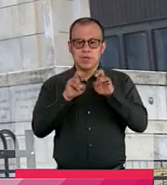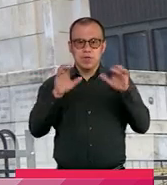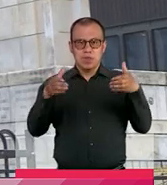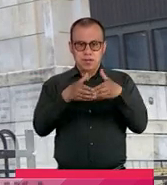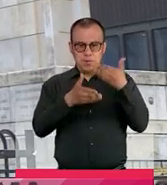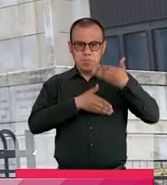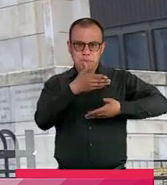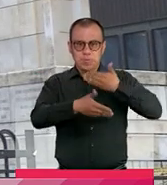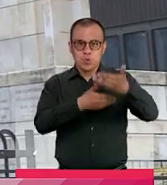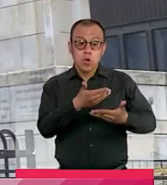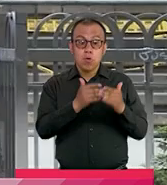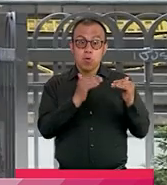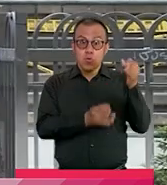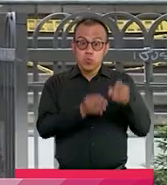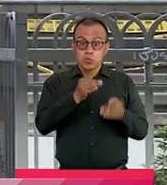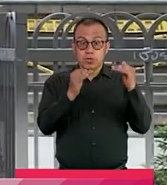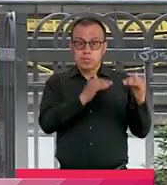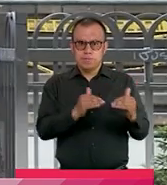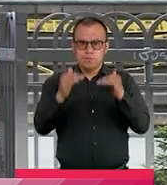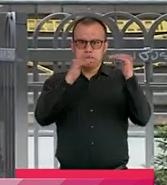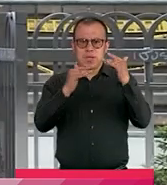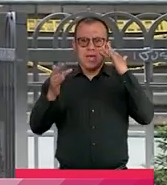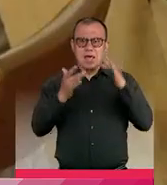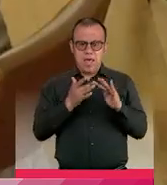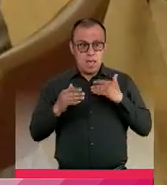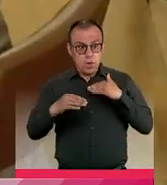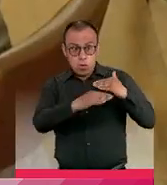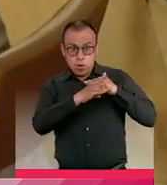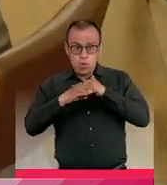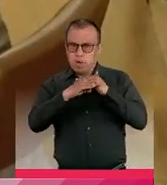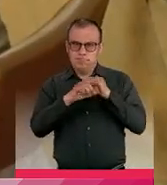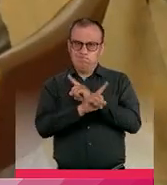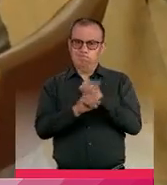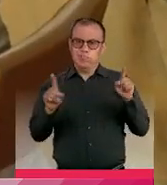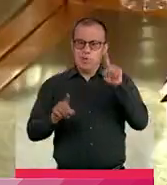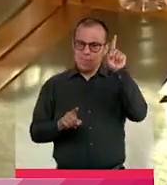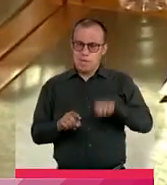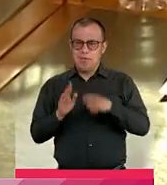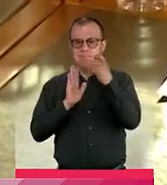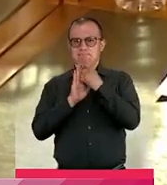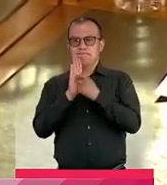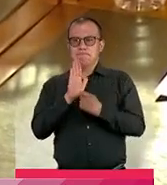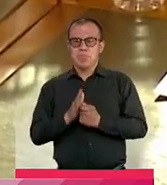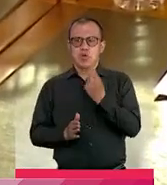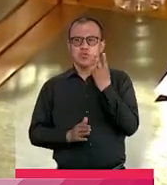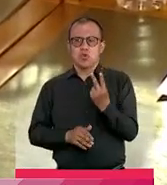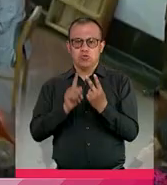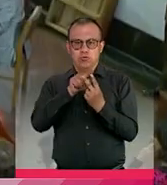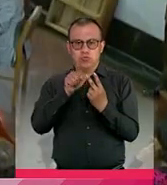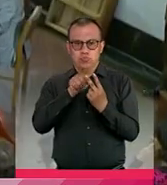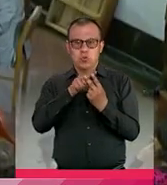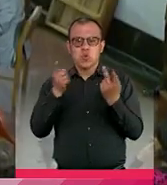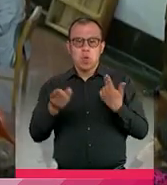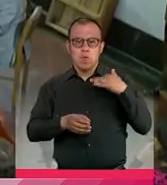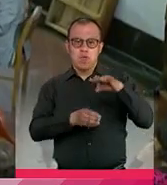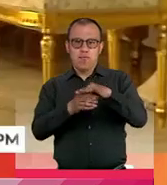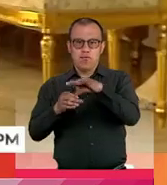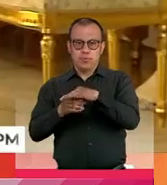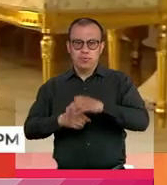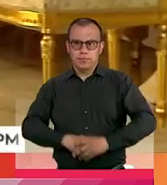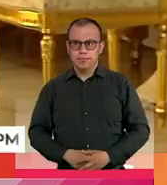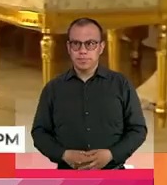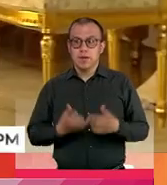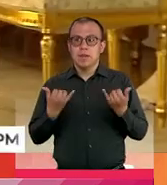de casación civil de la corte suprema de justicia no fue unánime y aseguró que se deben tener en cuenta los dos salvamentos de votos al fallo